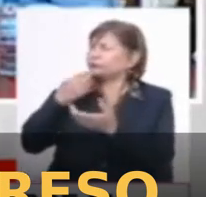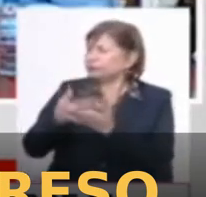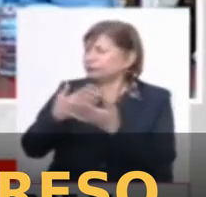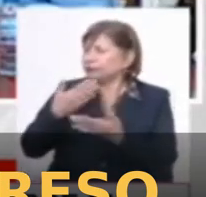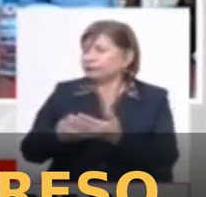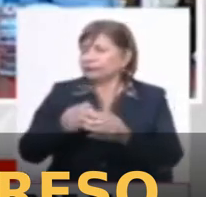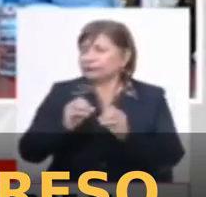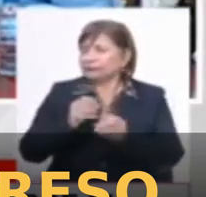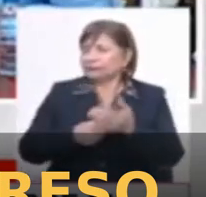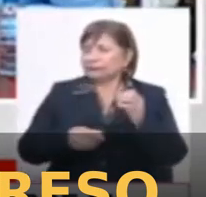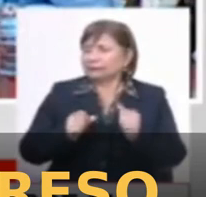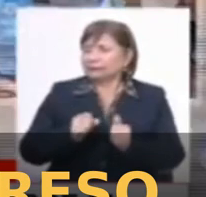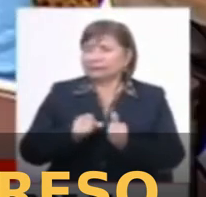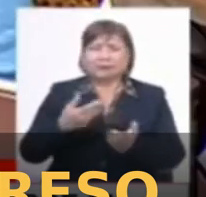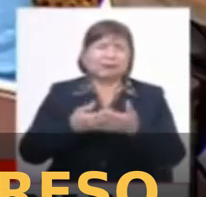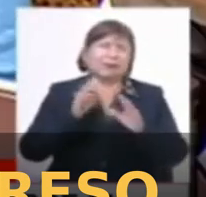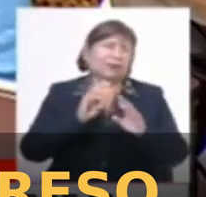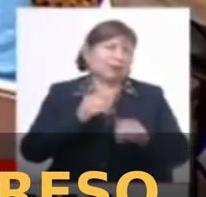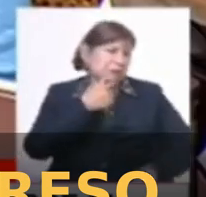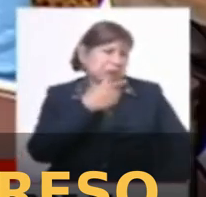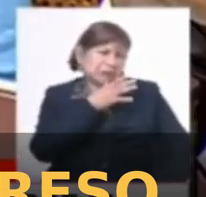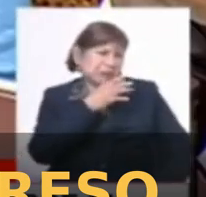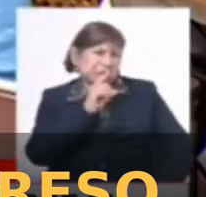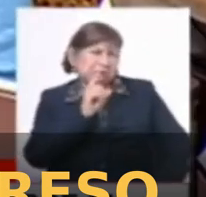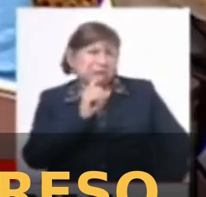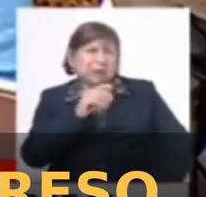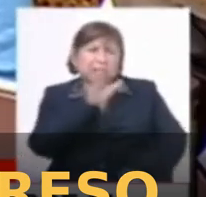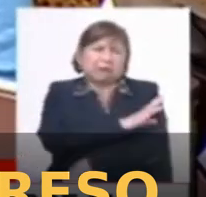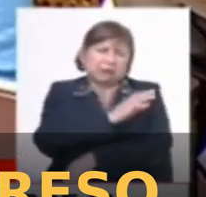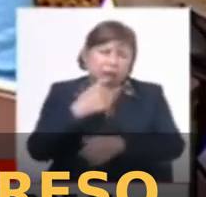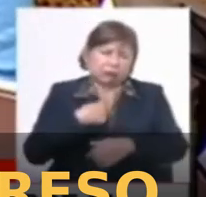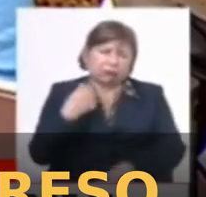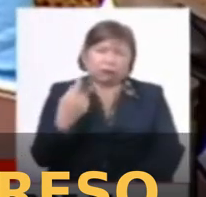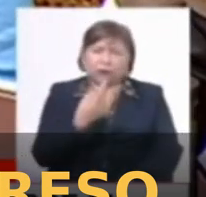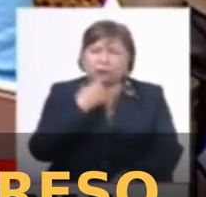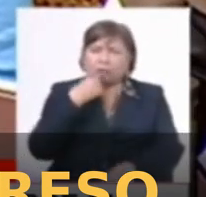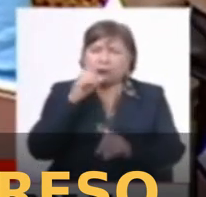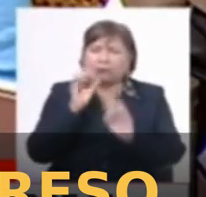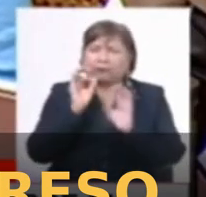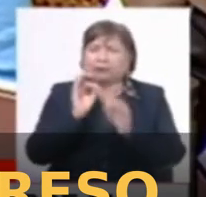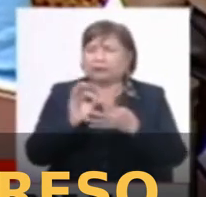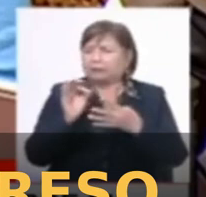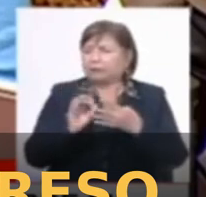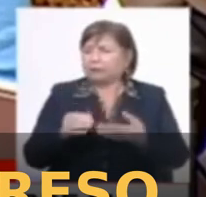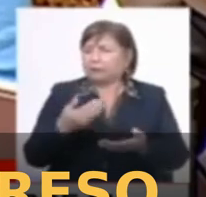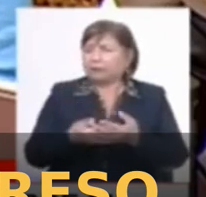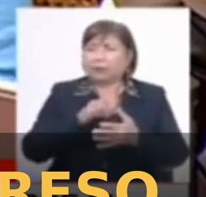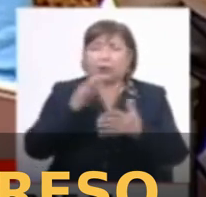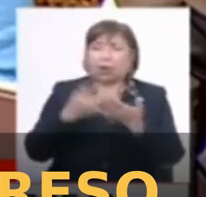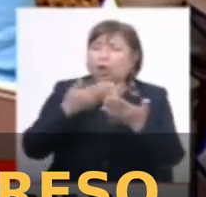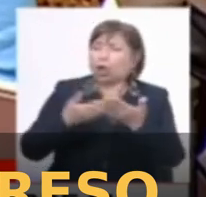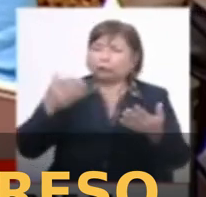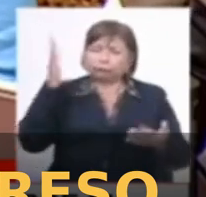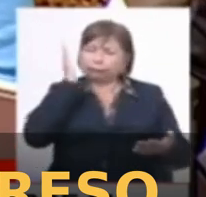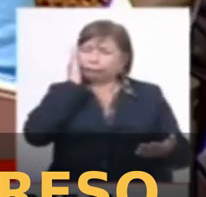ese departamento donde se reunió en San Borja? No, eso le pertenece a las averiguaciones fiscales. Yo solamente he referido conocimientos de las